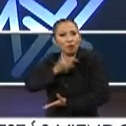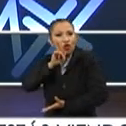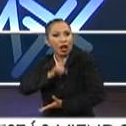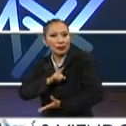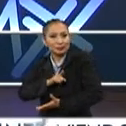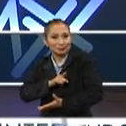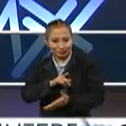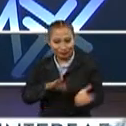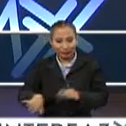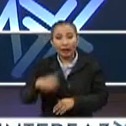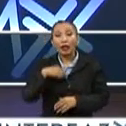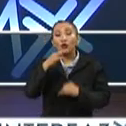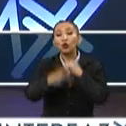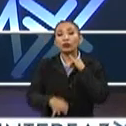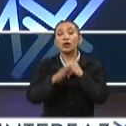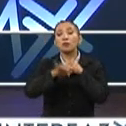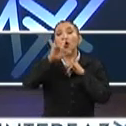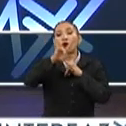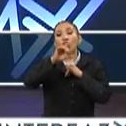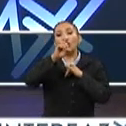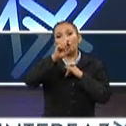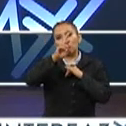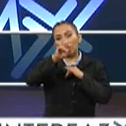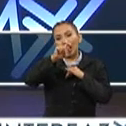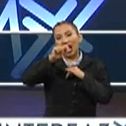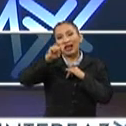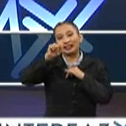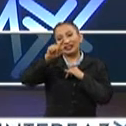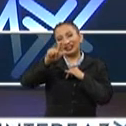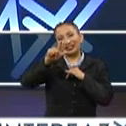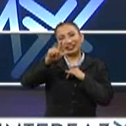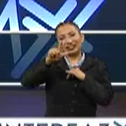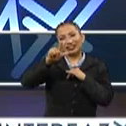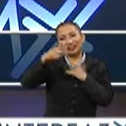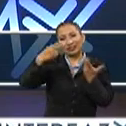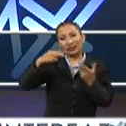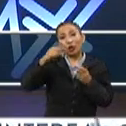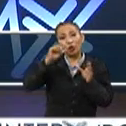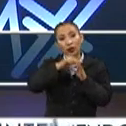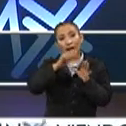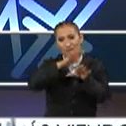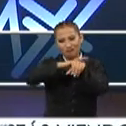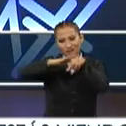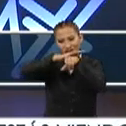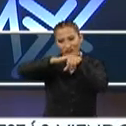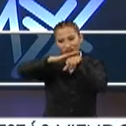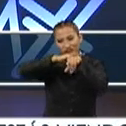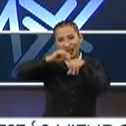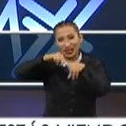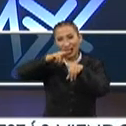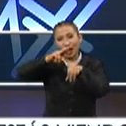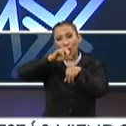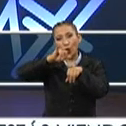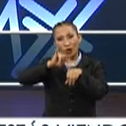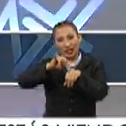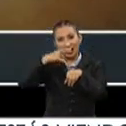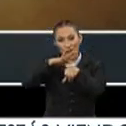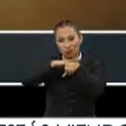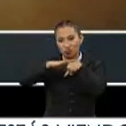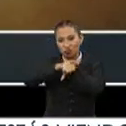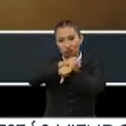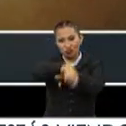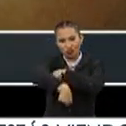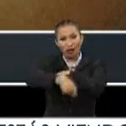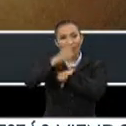Y por último, termino también con una obra del Dr. Atl, que me gusta muchísimo, una de las pelonas, Nahui Olin Pelona, justamente